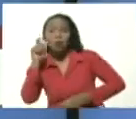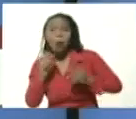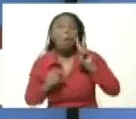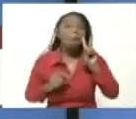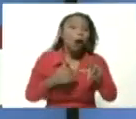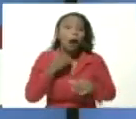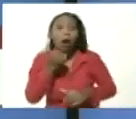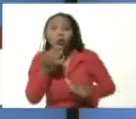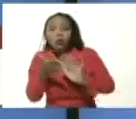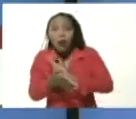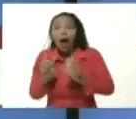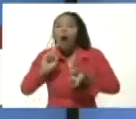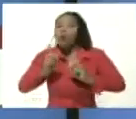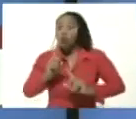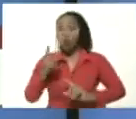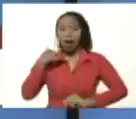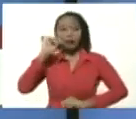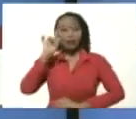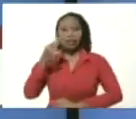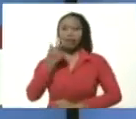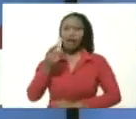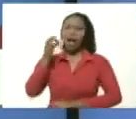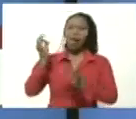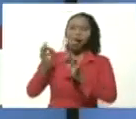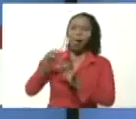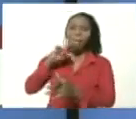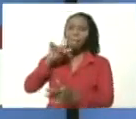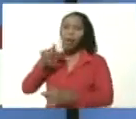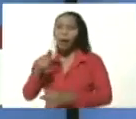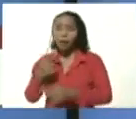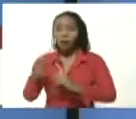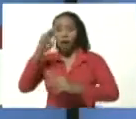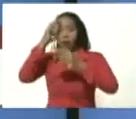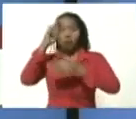alguno, en verdad, uno los está juzgando mal y es gente honesta